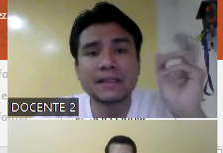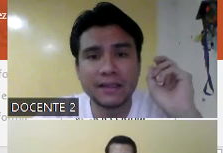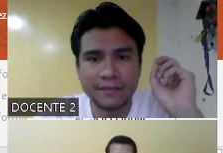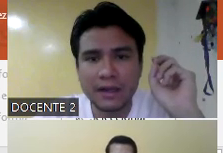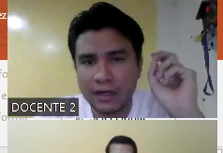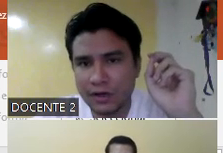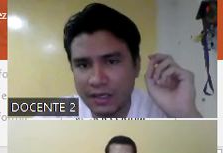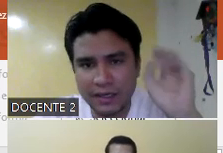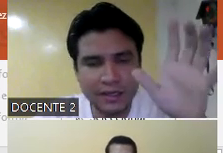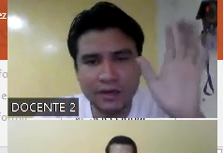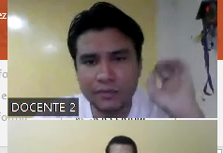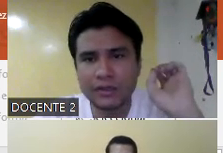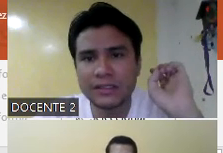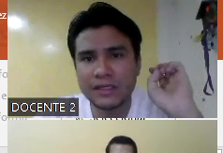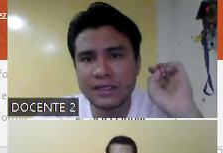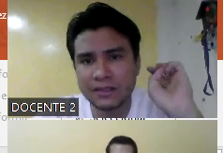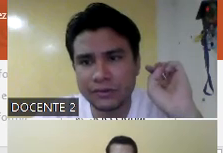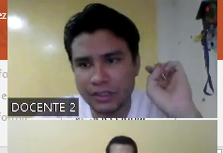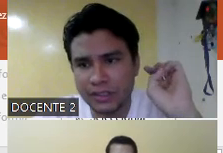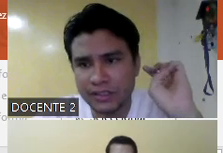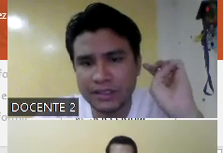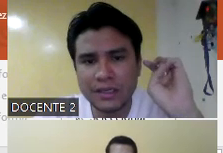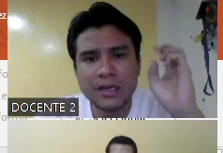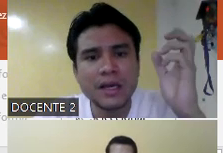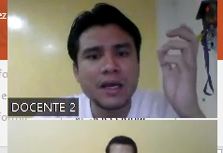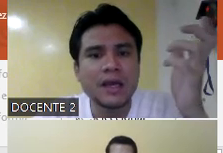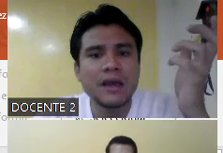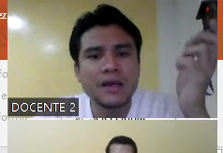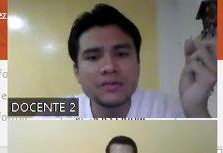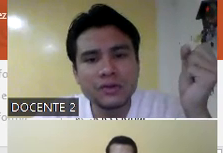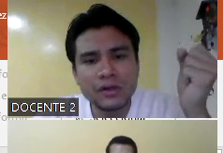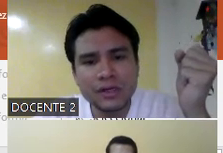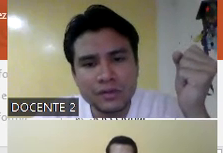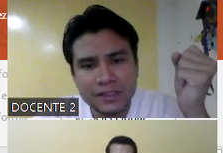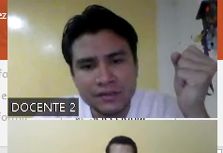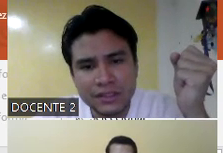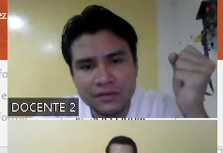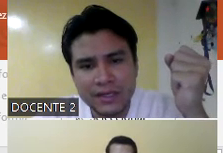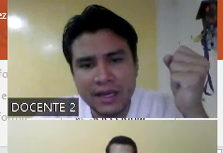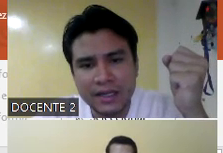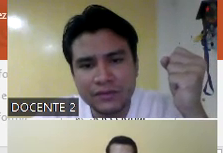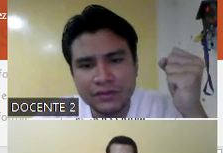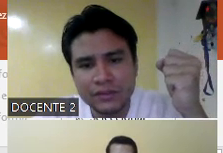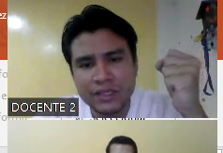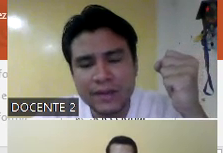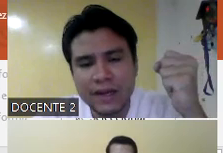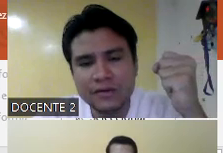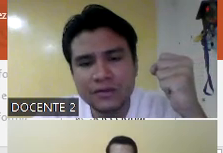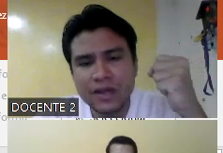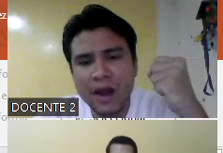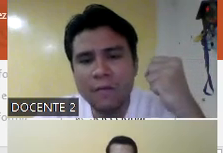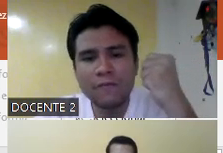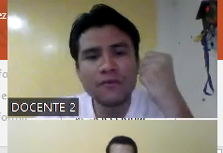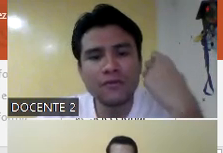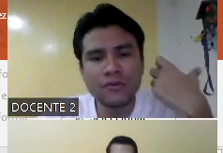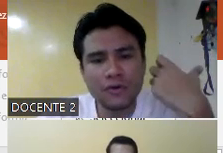ser parte de la noradrenalina, como yo les decía, y la serotonina, ¿sí? Es uno de lo que más nos ayuda a que nuestro sistema nos